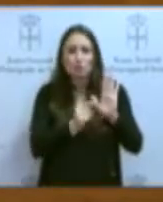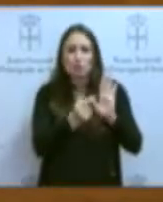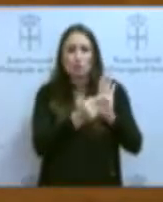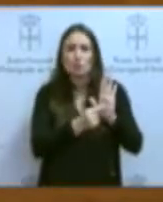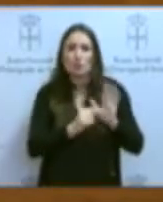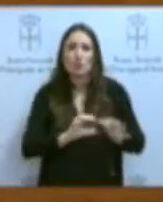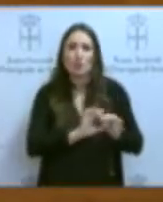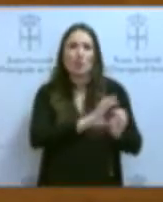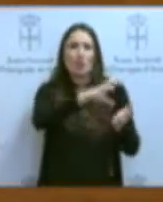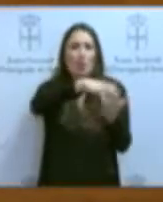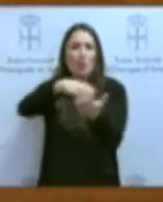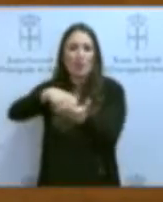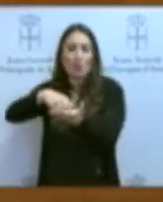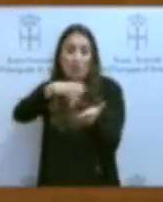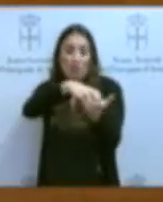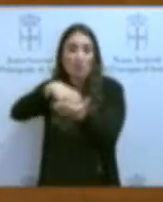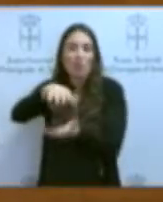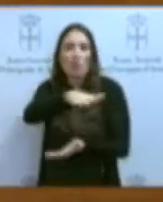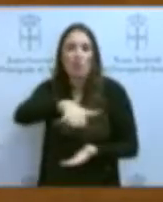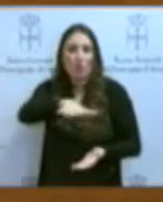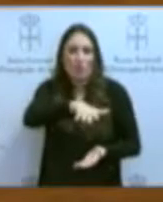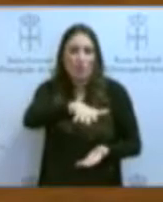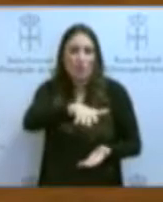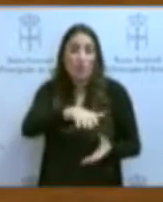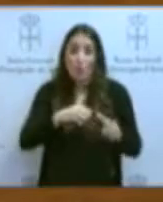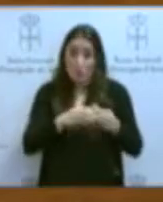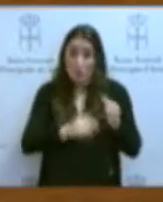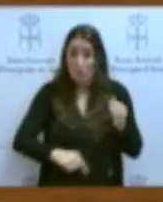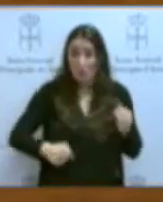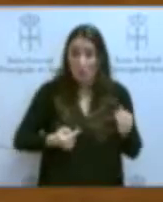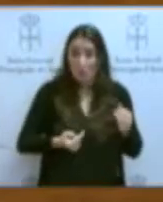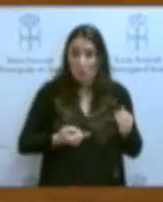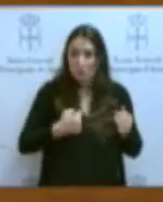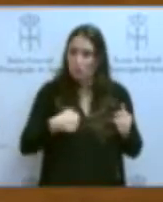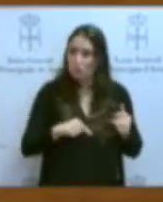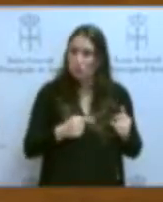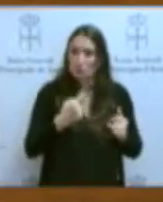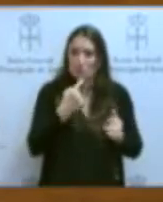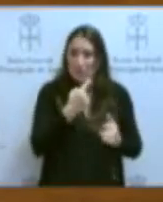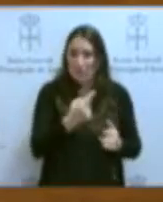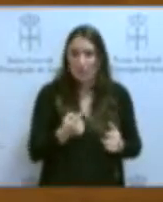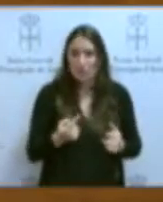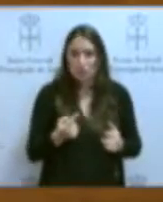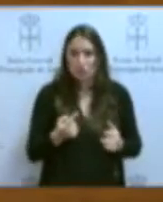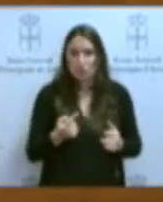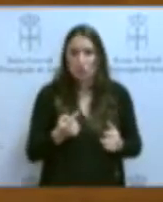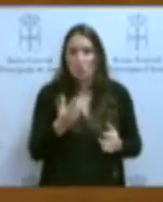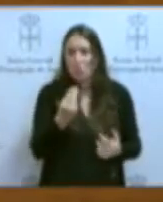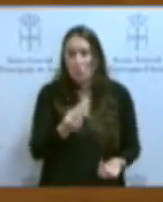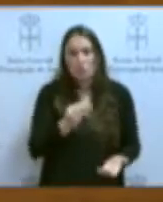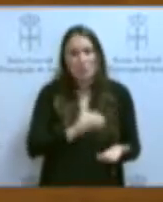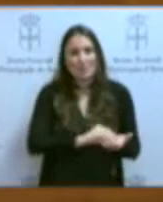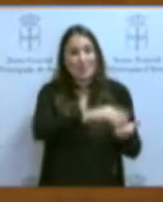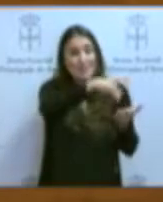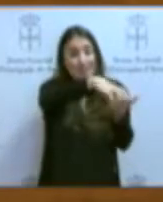ubicación de las estaciones de medición. Desde nuestro grupo parlamentario hemos puesto de manifiesto en diferentes ocasiones que estas estaciones